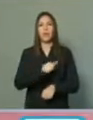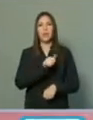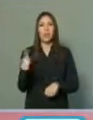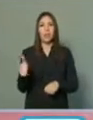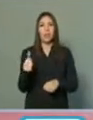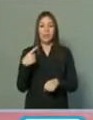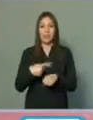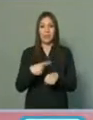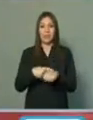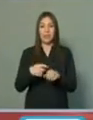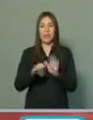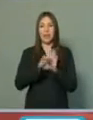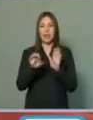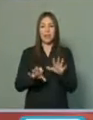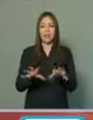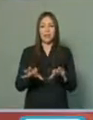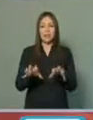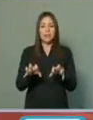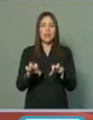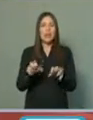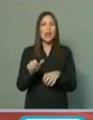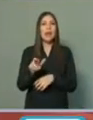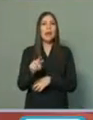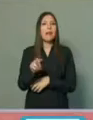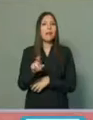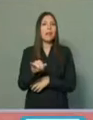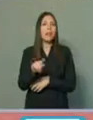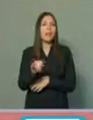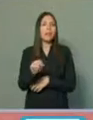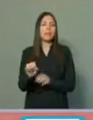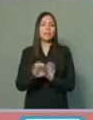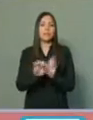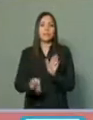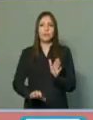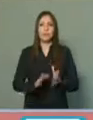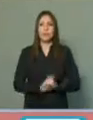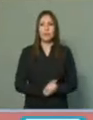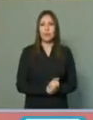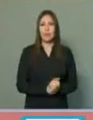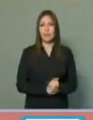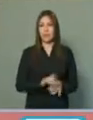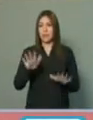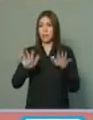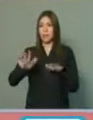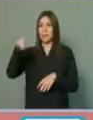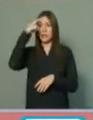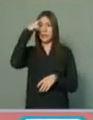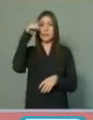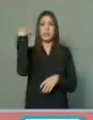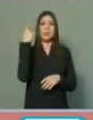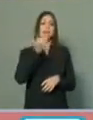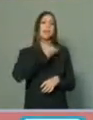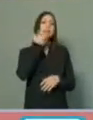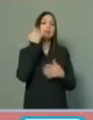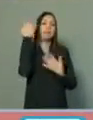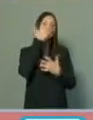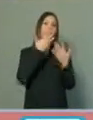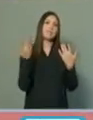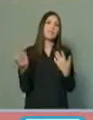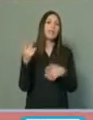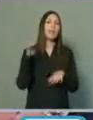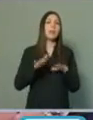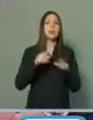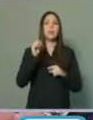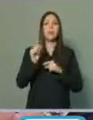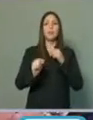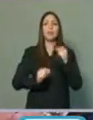por ejemplo, como artritis reumatoide. Es fácil confundirla porque, bueno, hemos escuchado, como bien lo dices, doctor, que cada